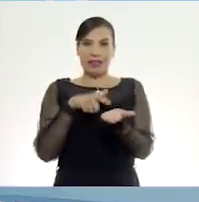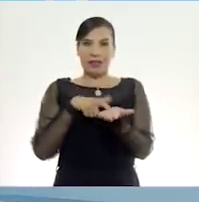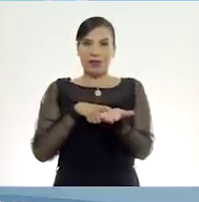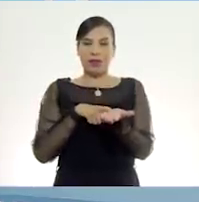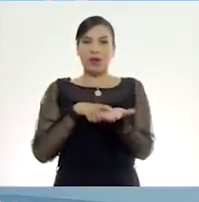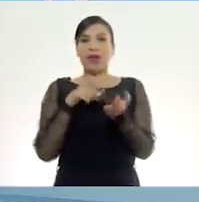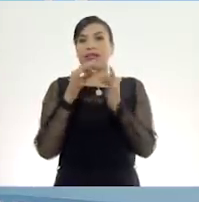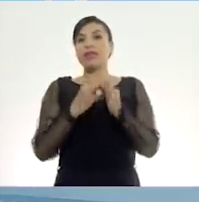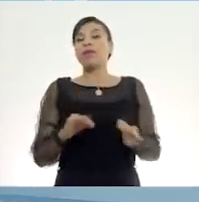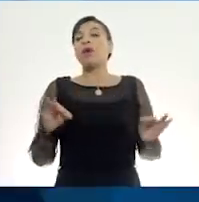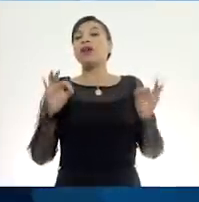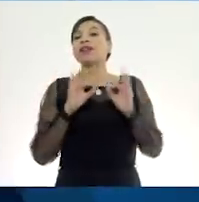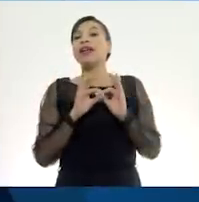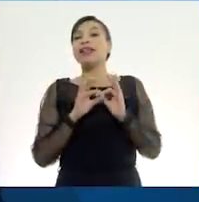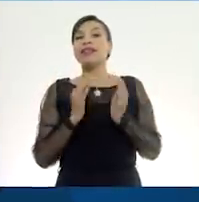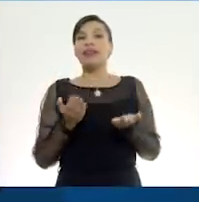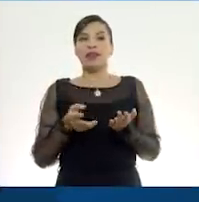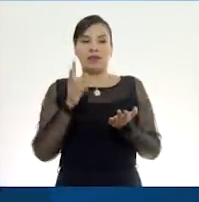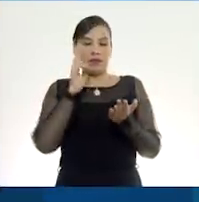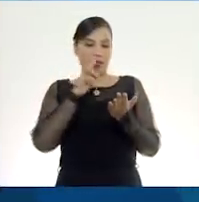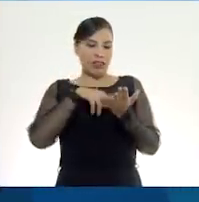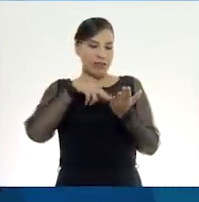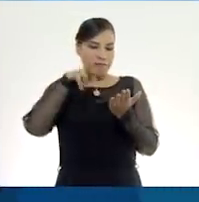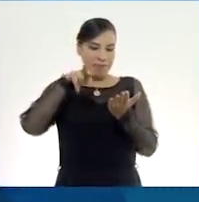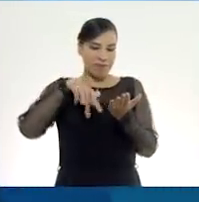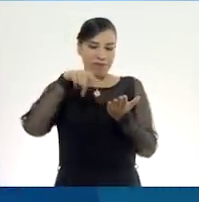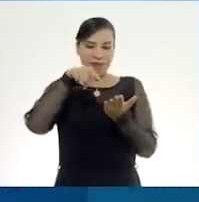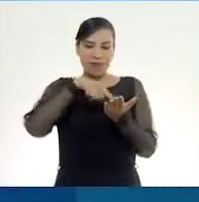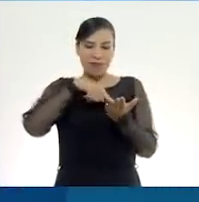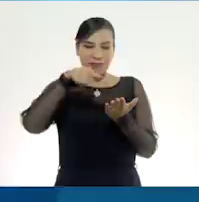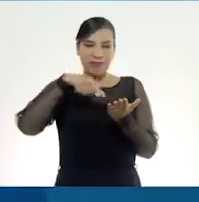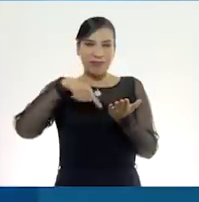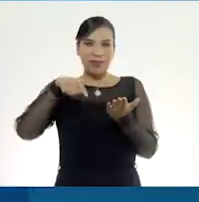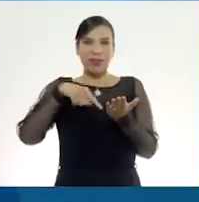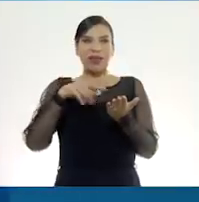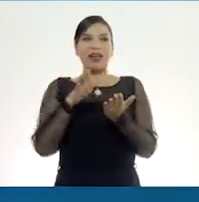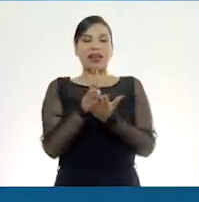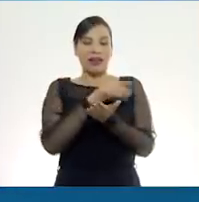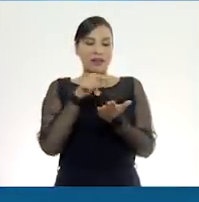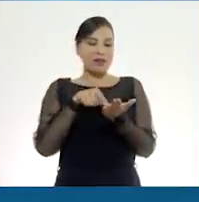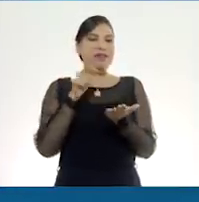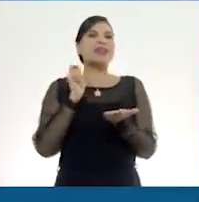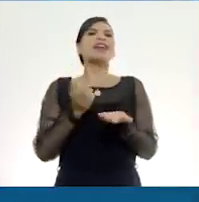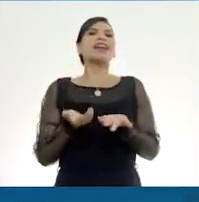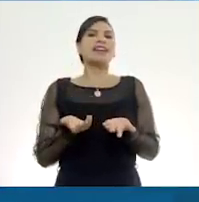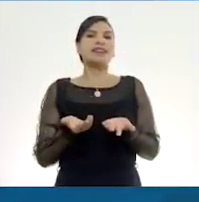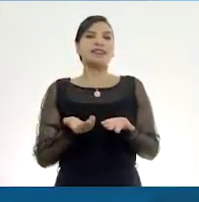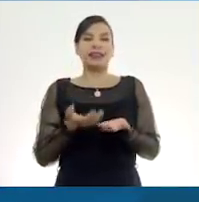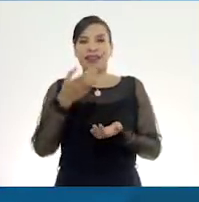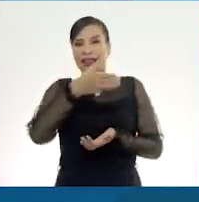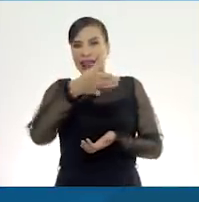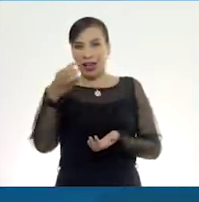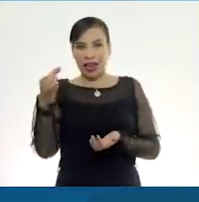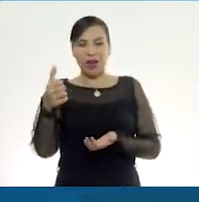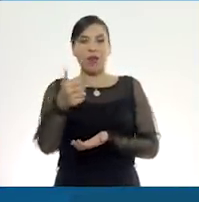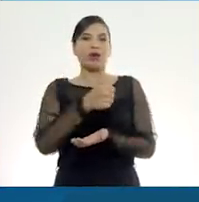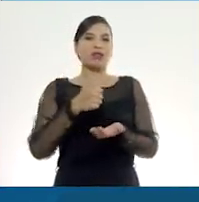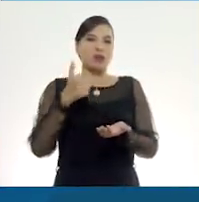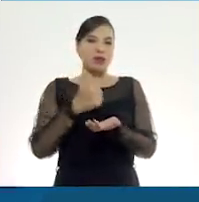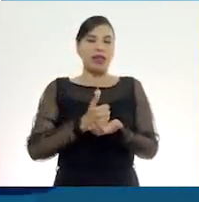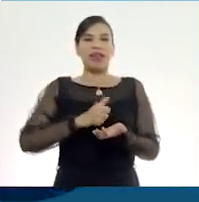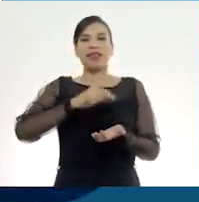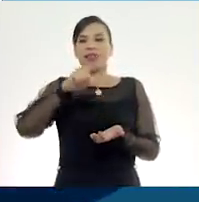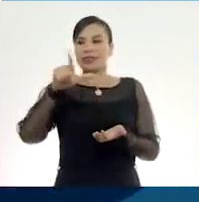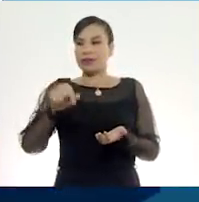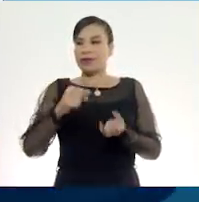eso es algo muy importante, vamos a localizar donde está la parte que nos habla de el campo y la ciudad después de